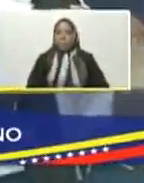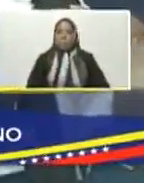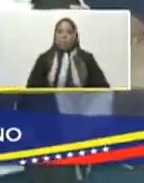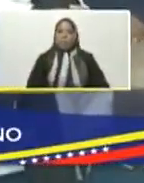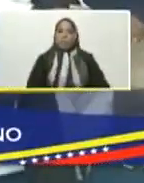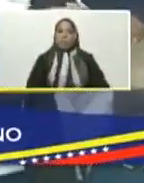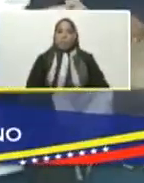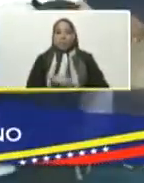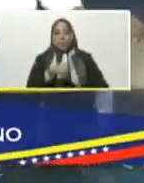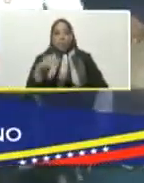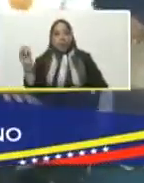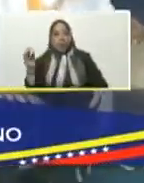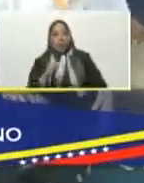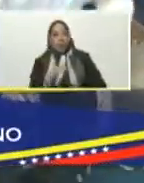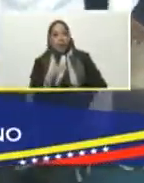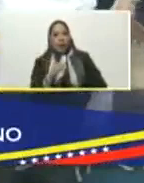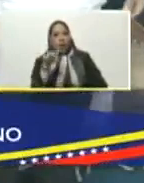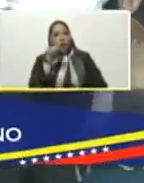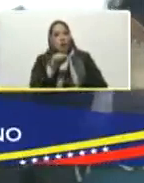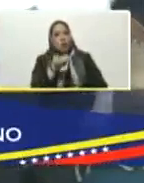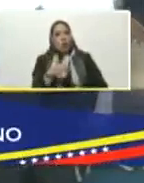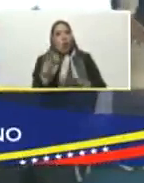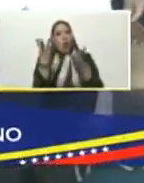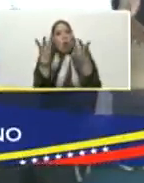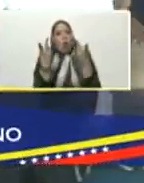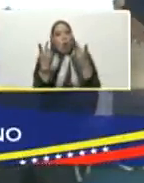¿Tú llegaste qué fecha?